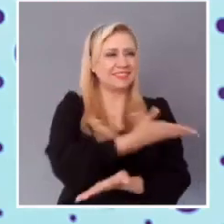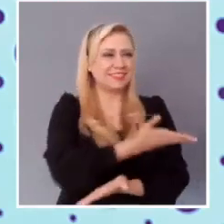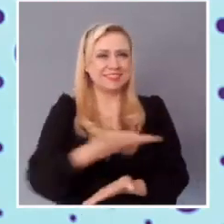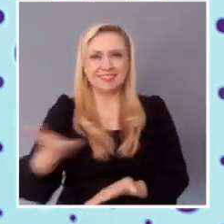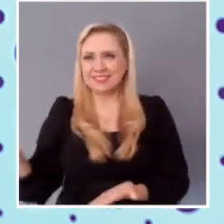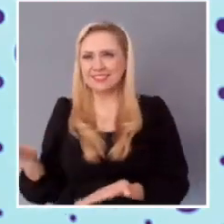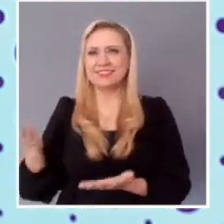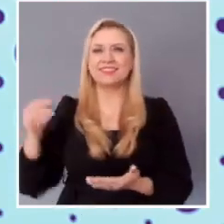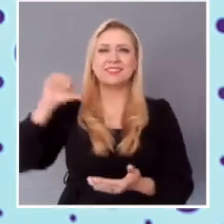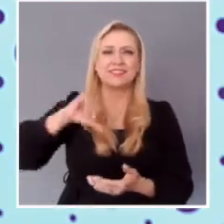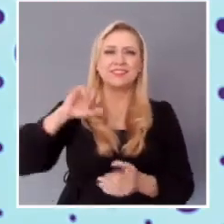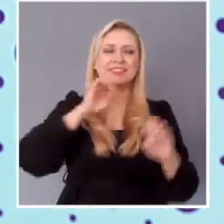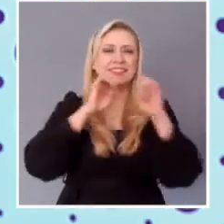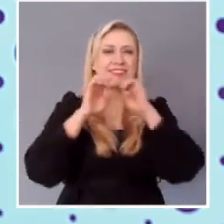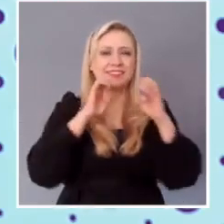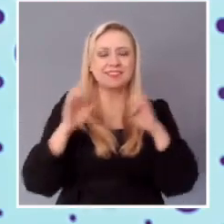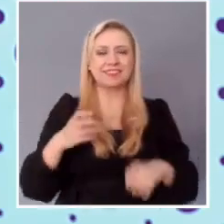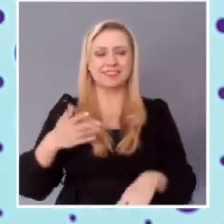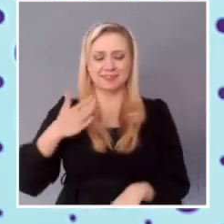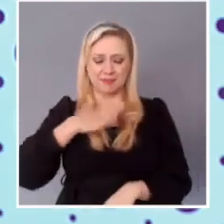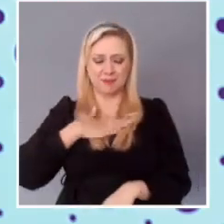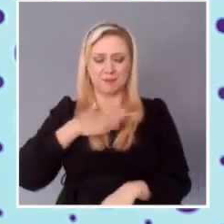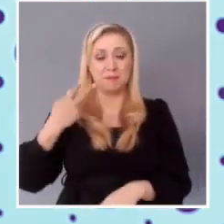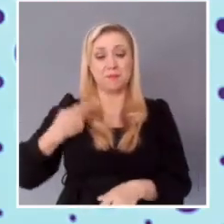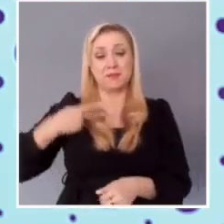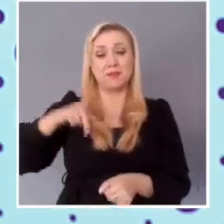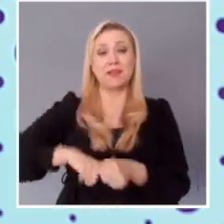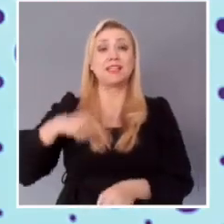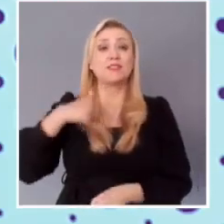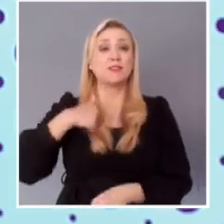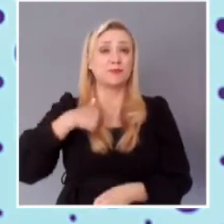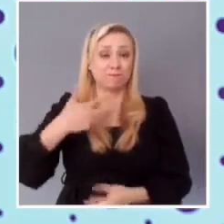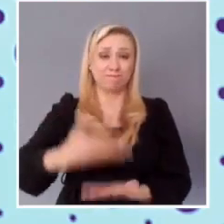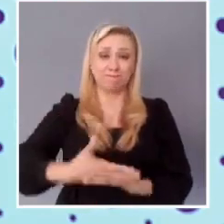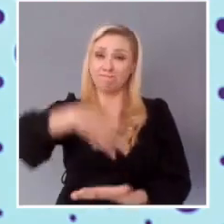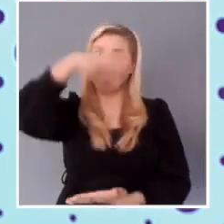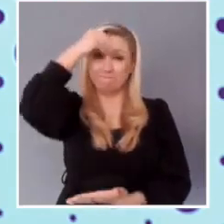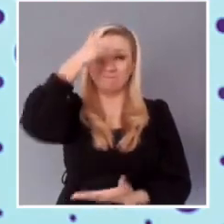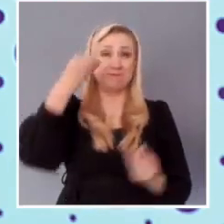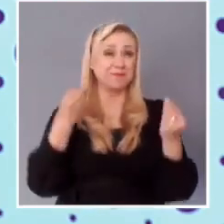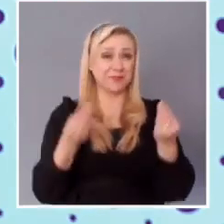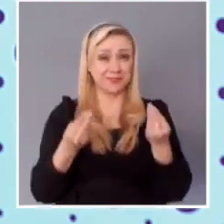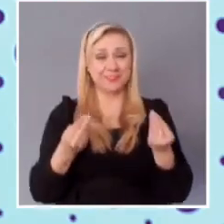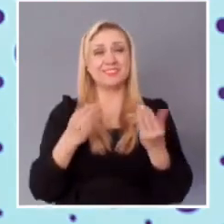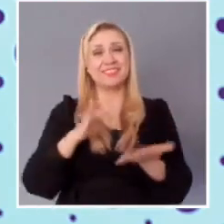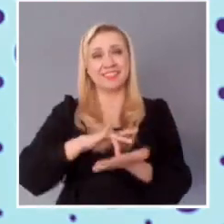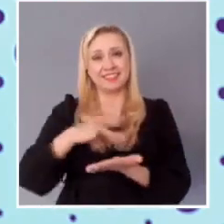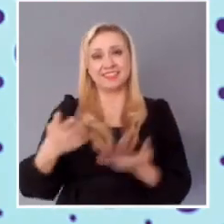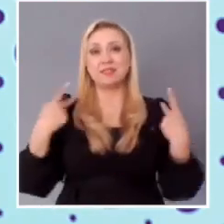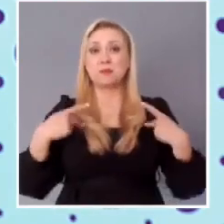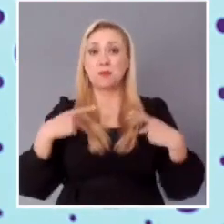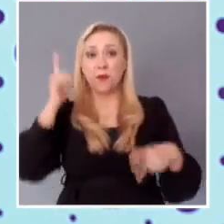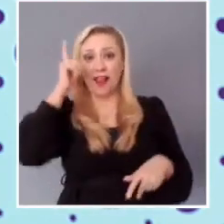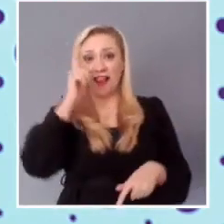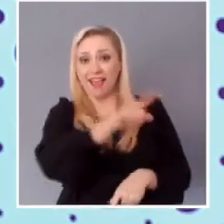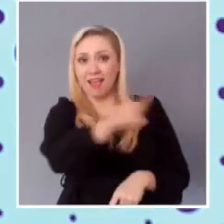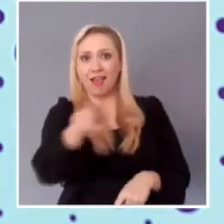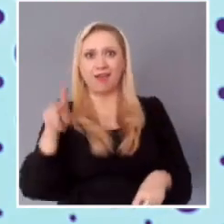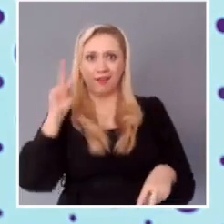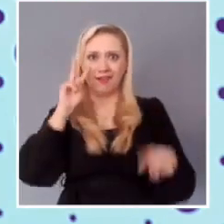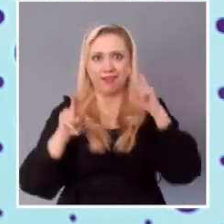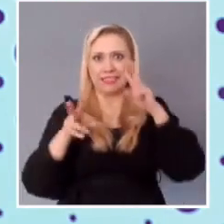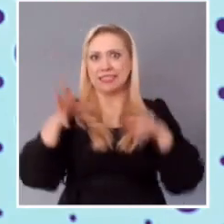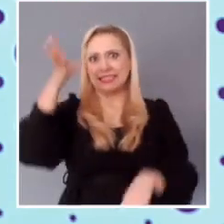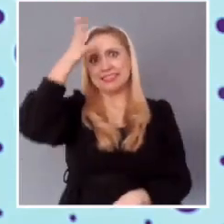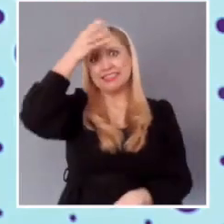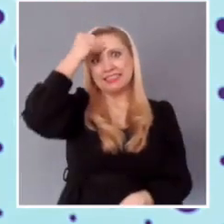participado. En lo personal ha sido un programa del que he podido aprender mucho, muy rico en contenido, y espero que también las personas que nos escuchan pues se lleven